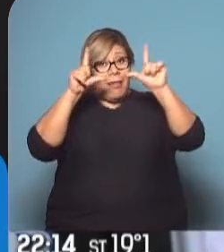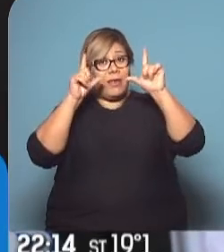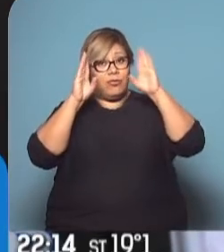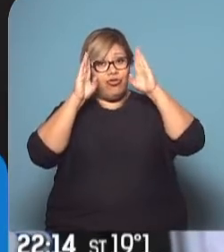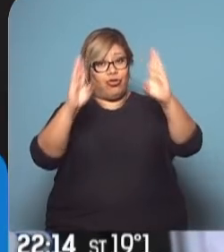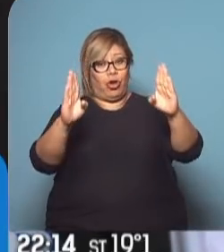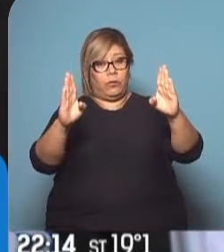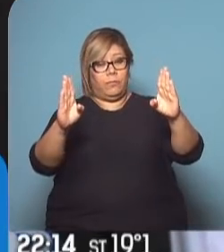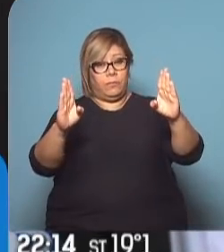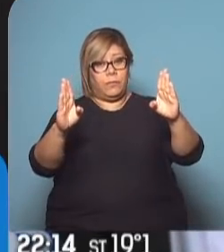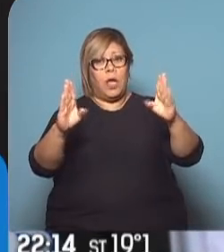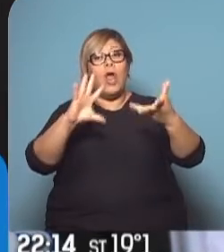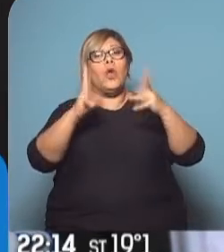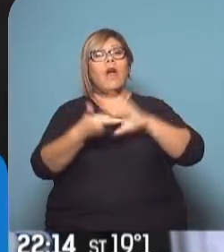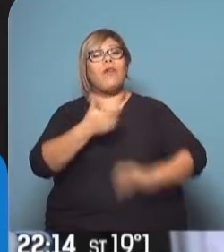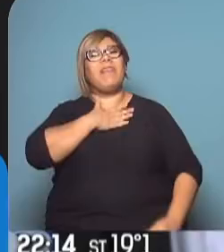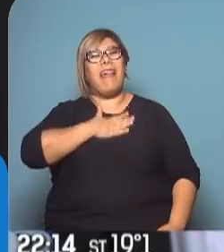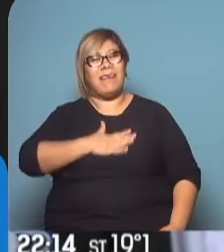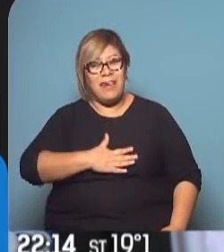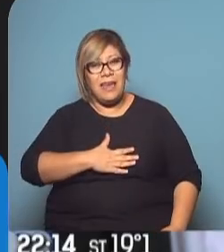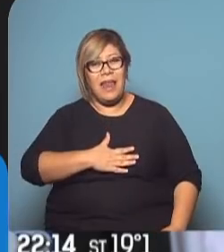De manera pacífica, cívica.